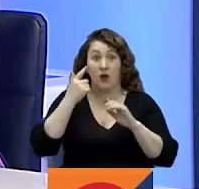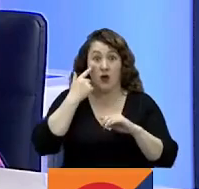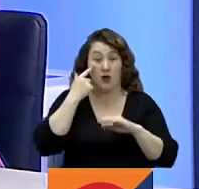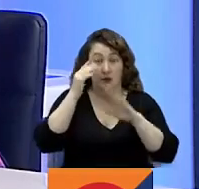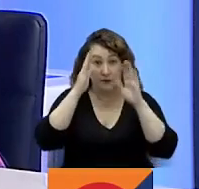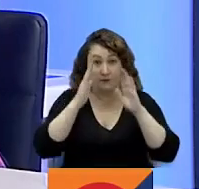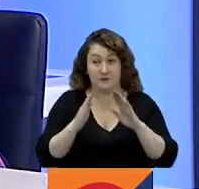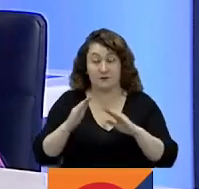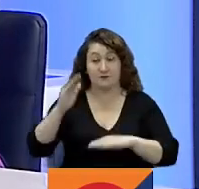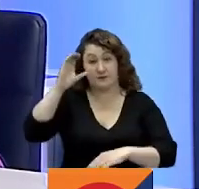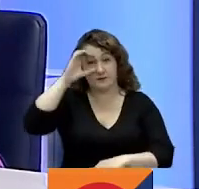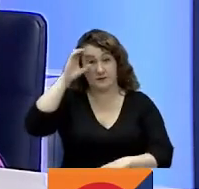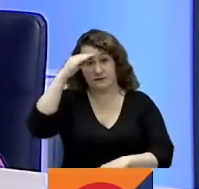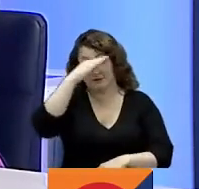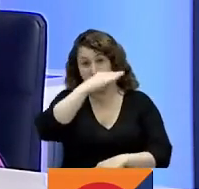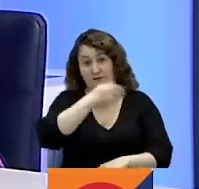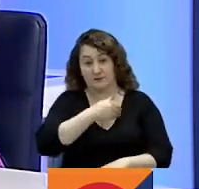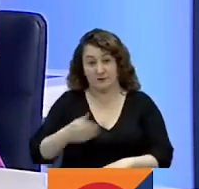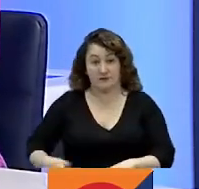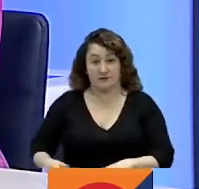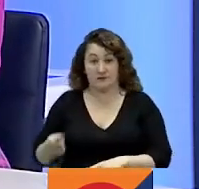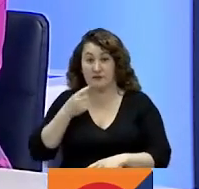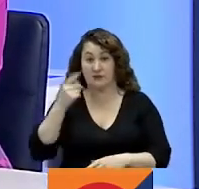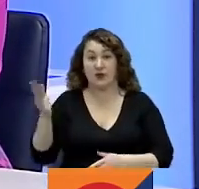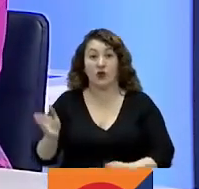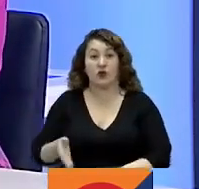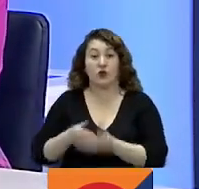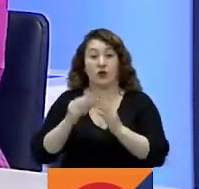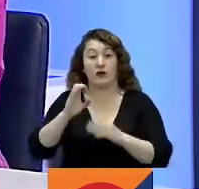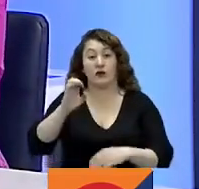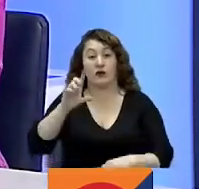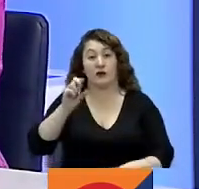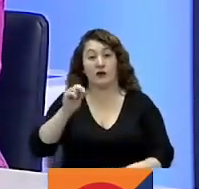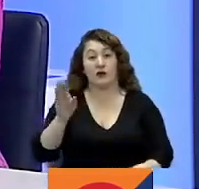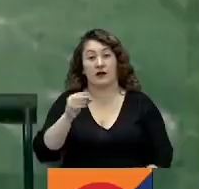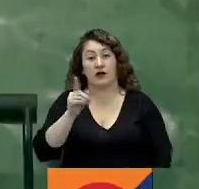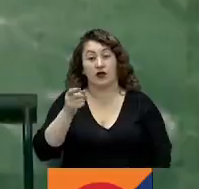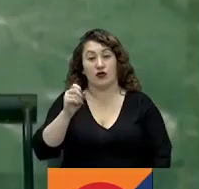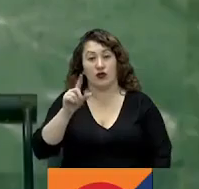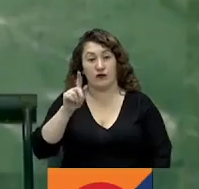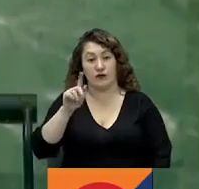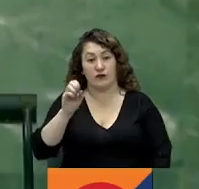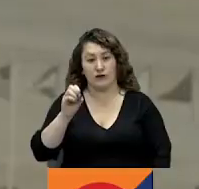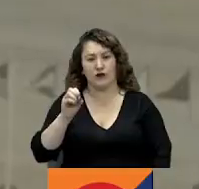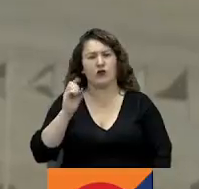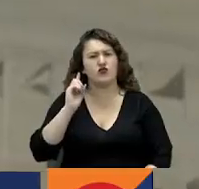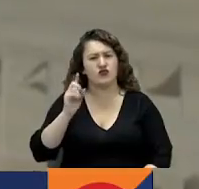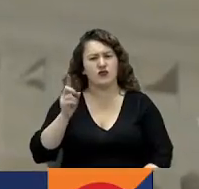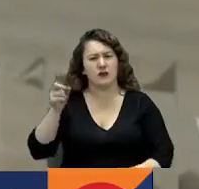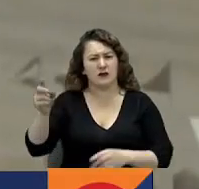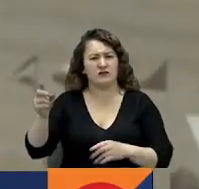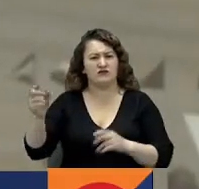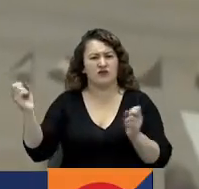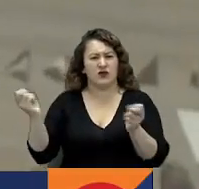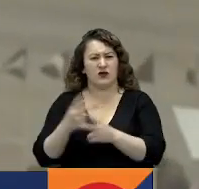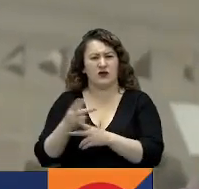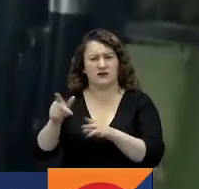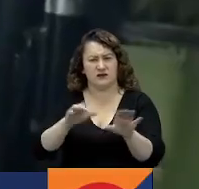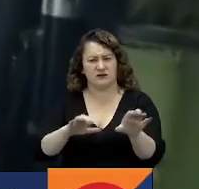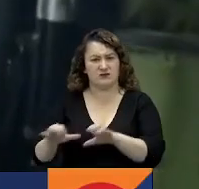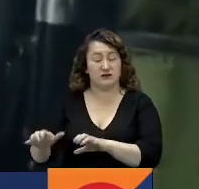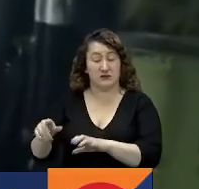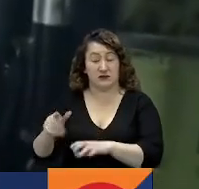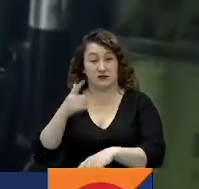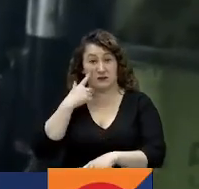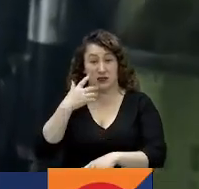la fuerza pública la reactivación de operativos contra el Clan del Golfo, dado los últimos hechos de violencia que esta organización armada ha generado